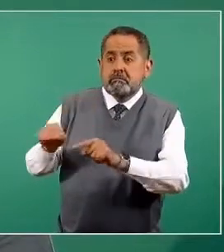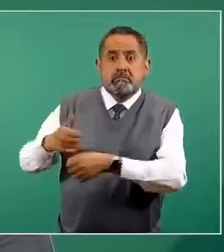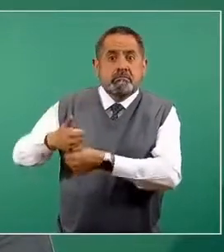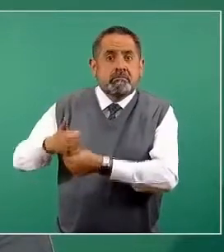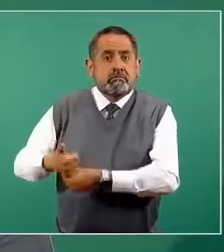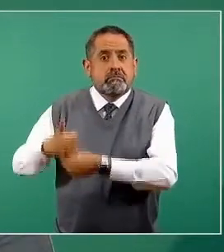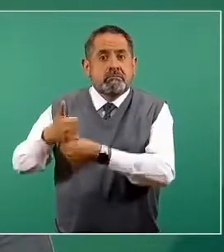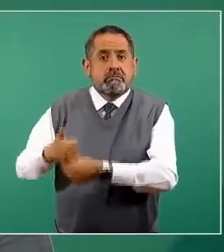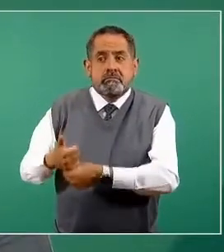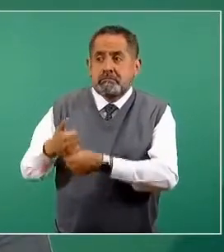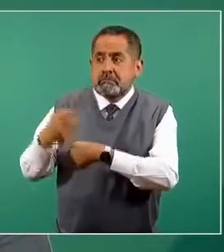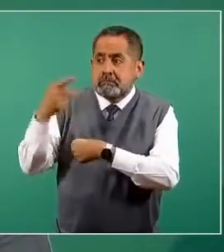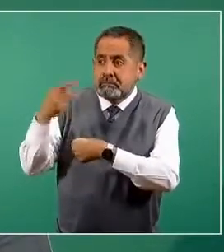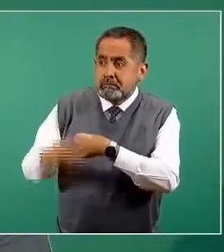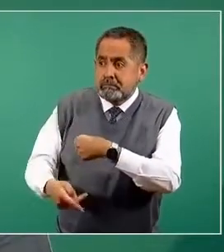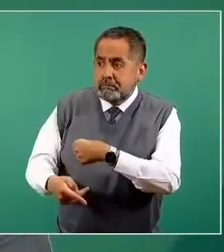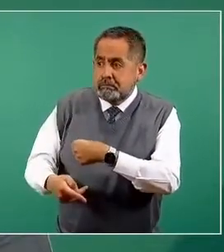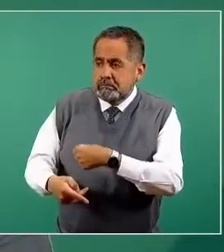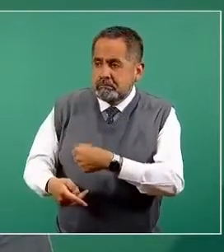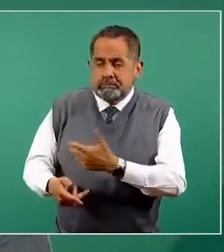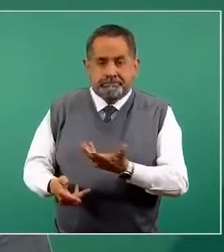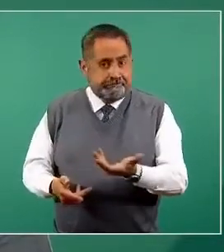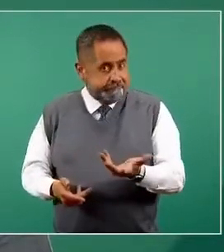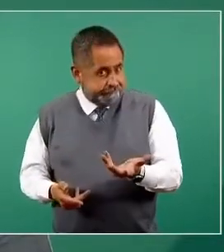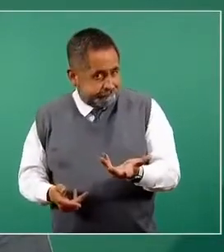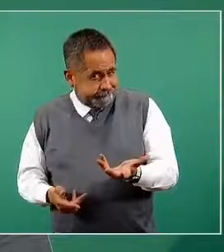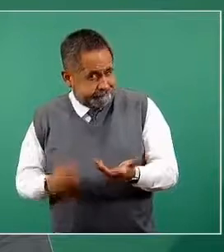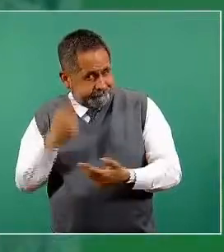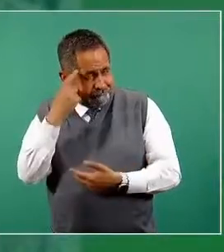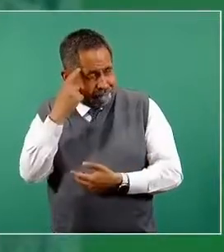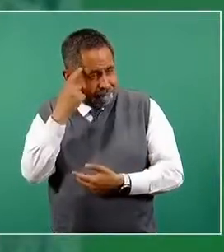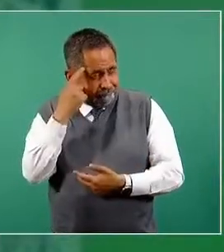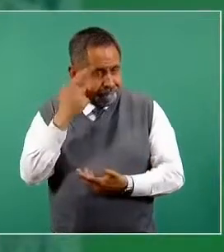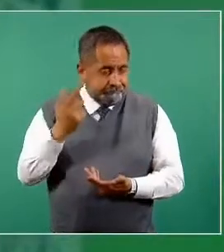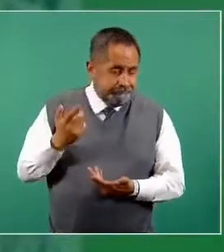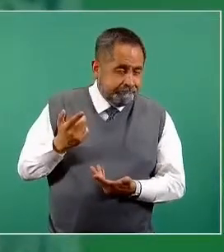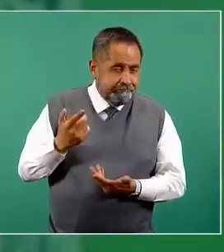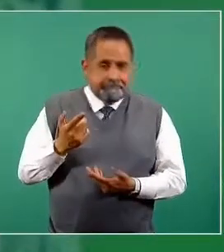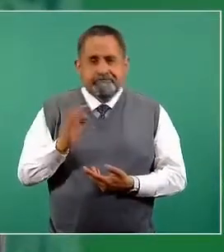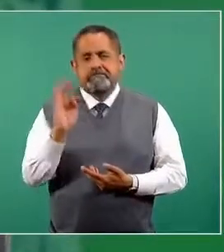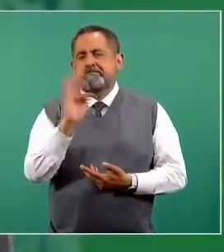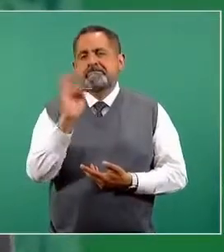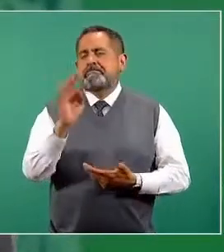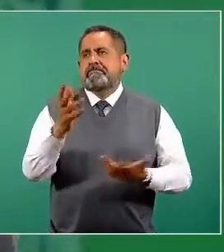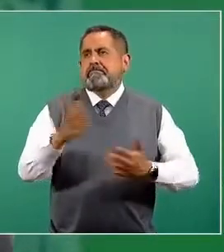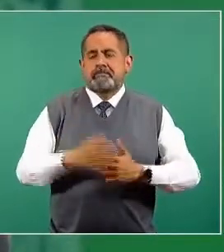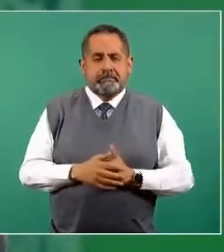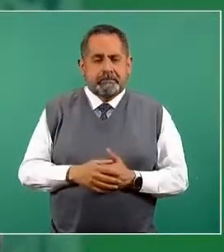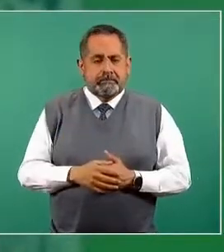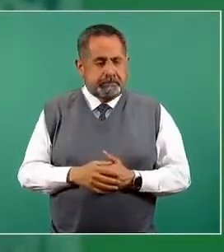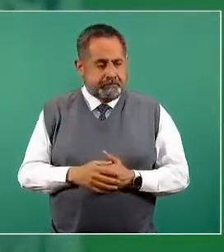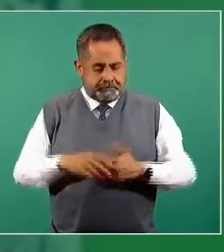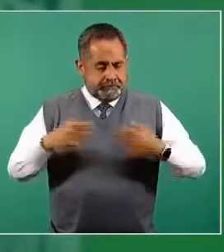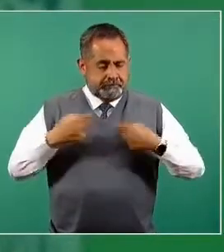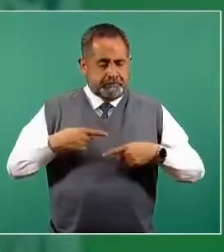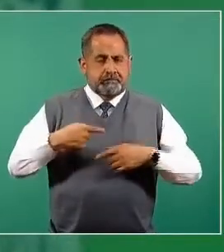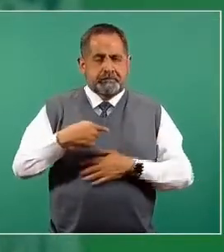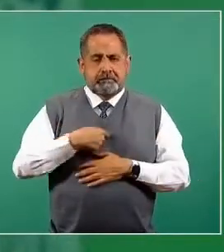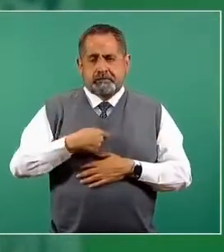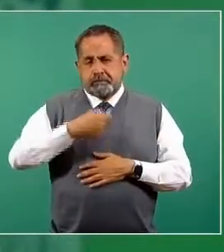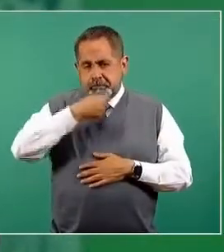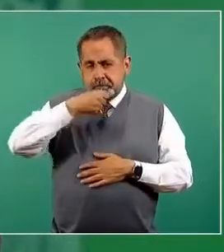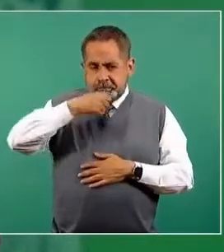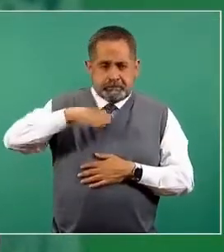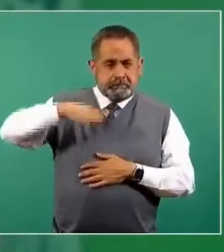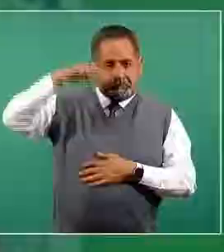sufran una complicación. Y a veces no es tan obvio pensar que la persona de mayor